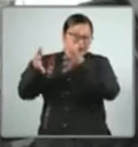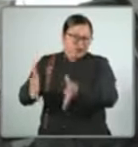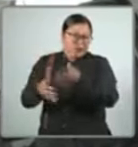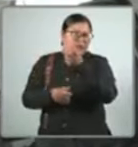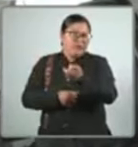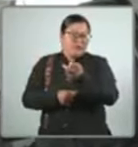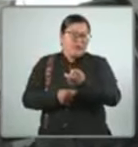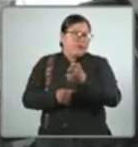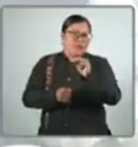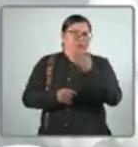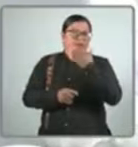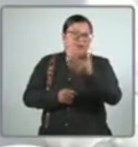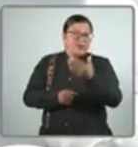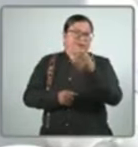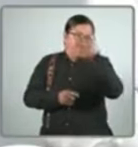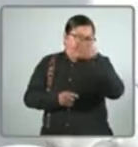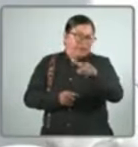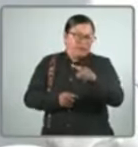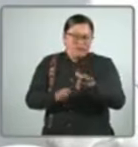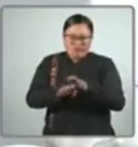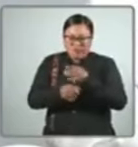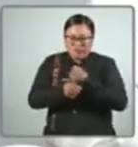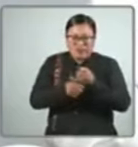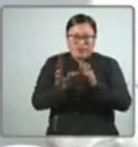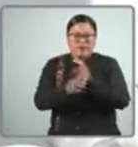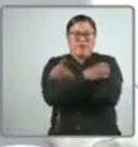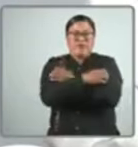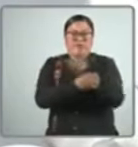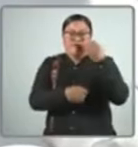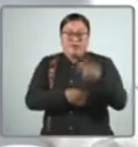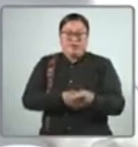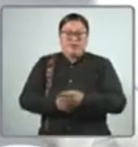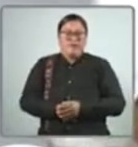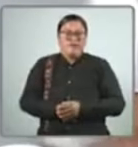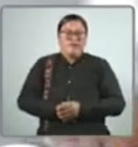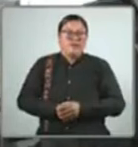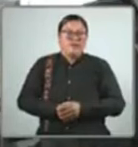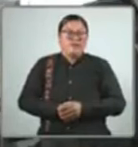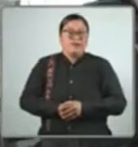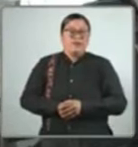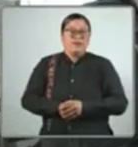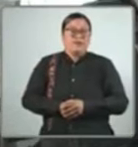es el adecuado para diagnosticar la educación en Oaxaca. Sí.